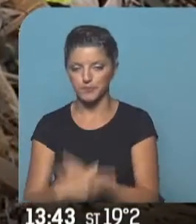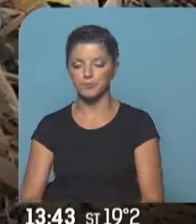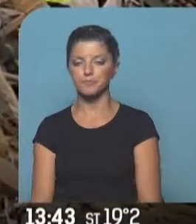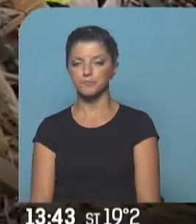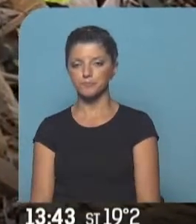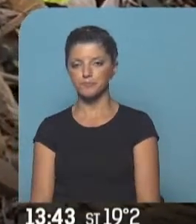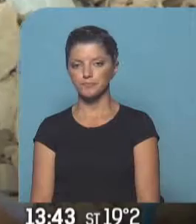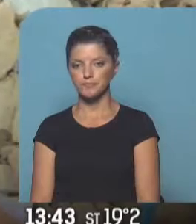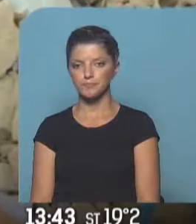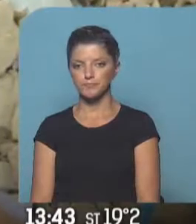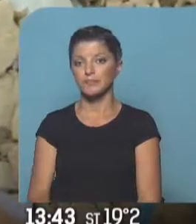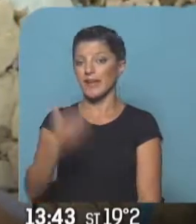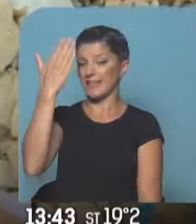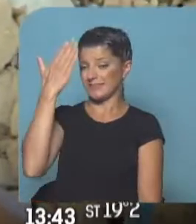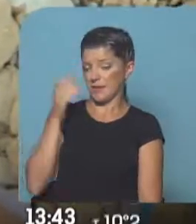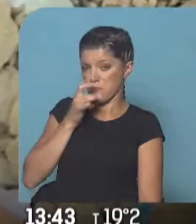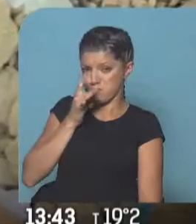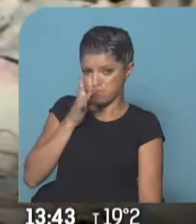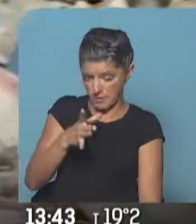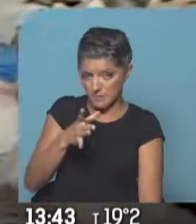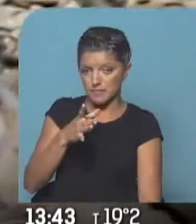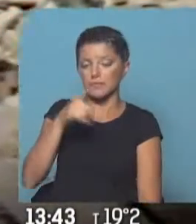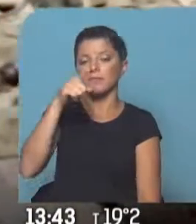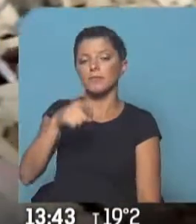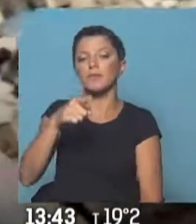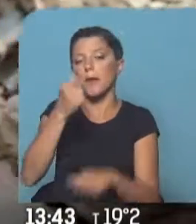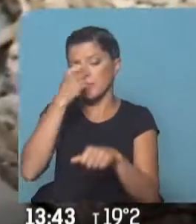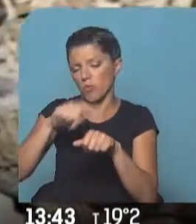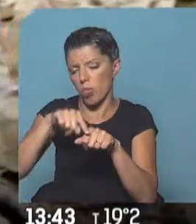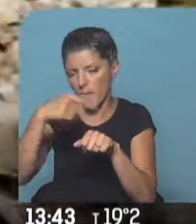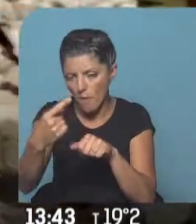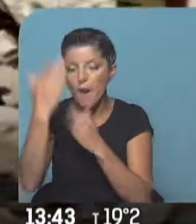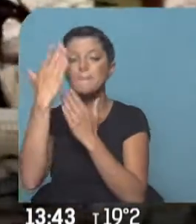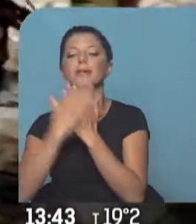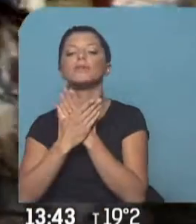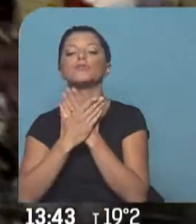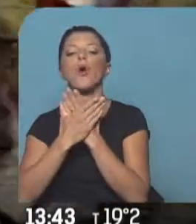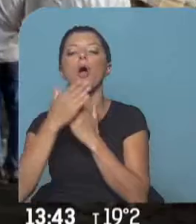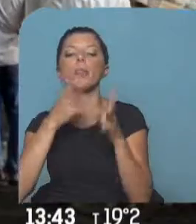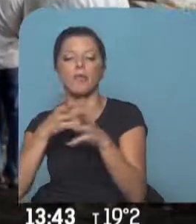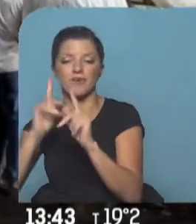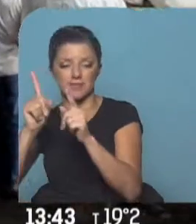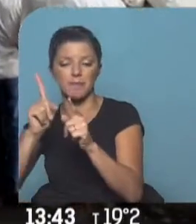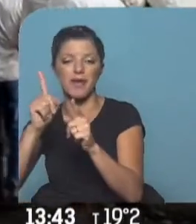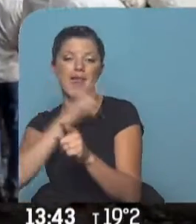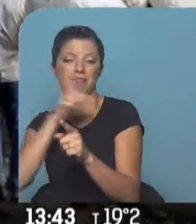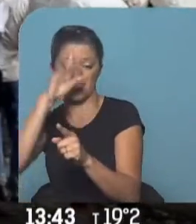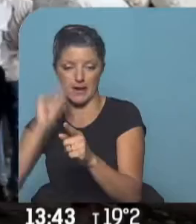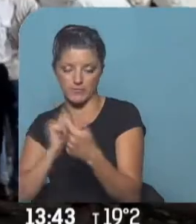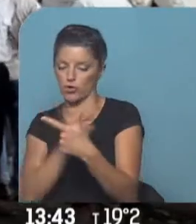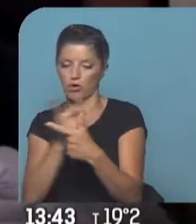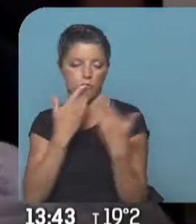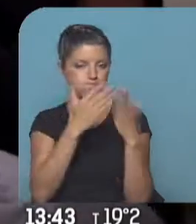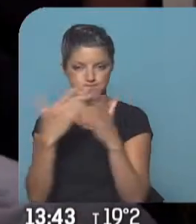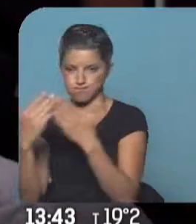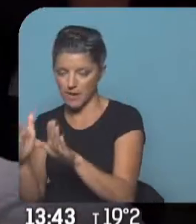Pocas horas después de la masacre de Mogadiscio, el ministro de Defensa y el jefe del ejército renunciaron. Según trascendidos de la prensa